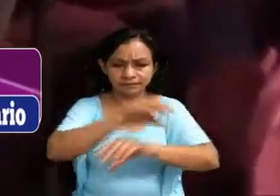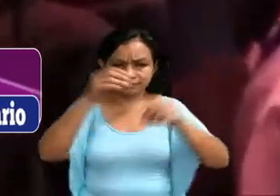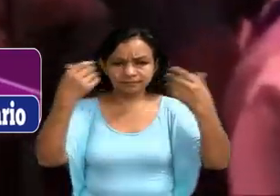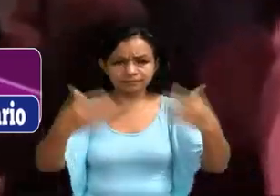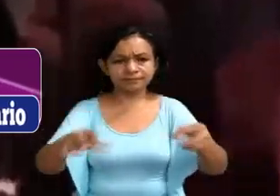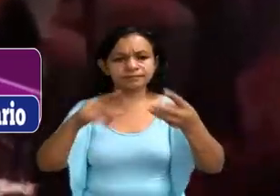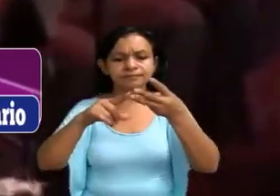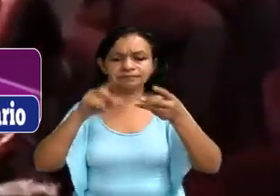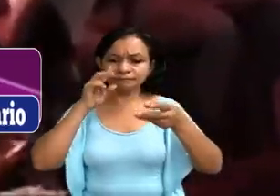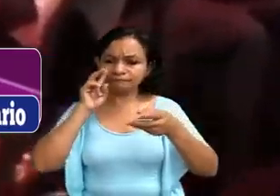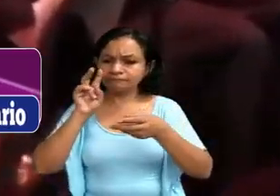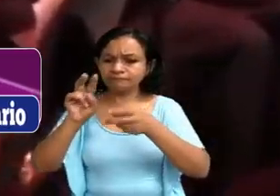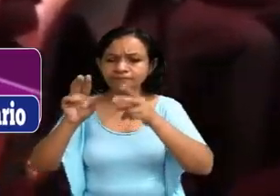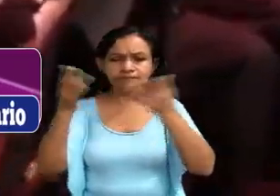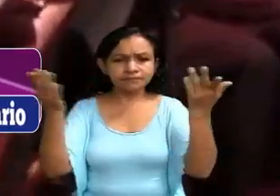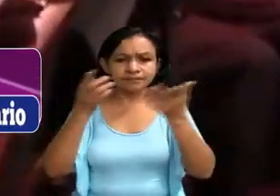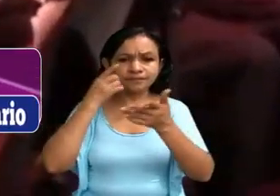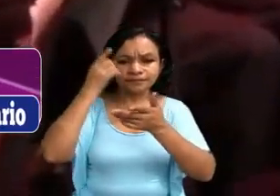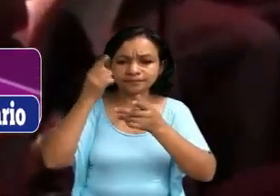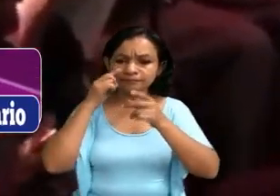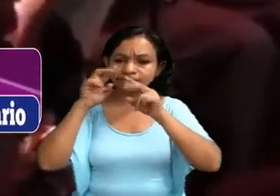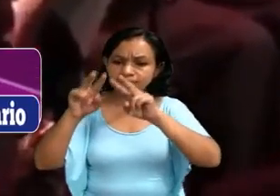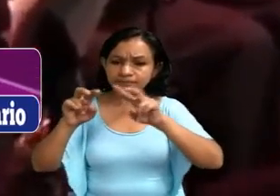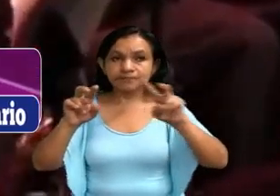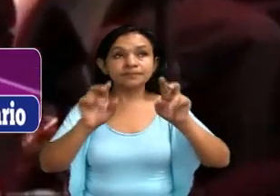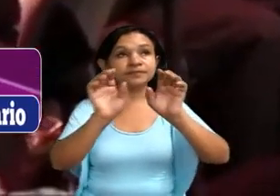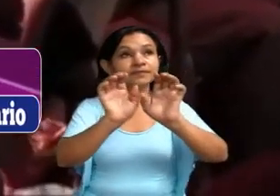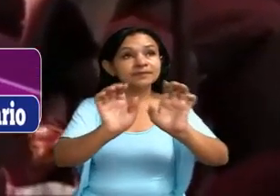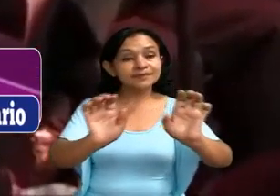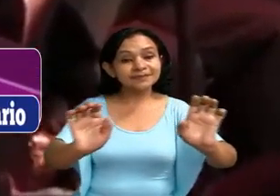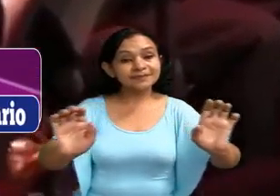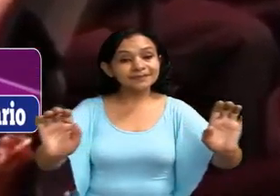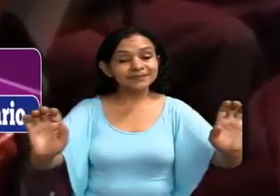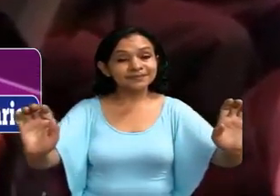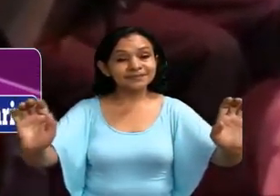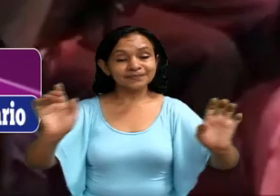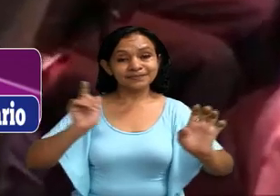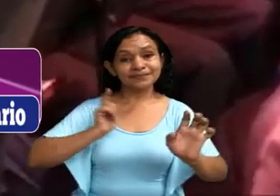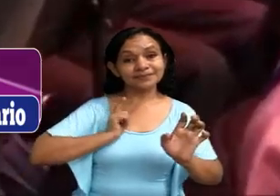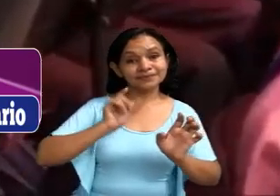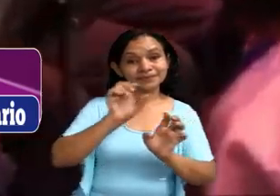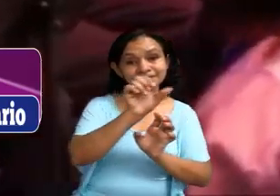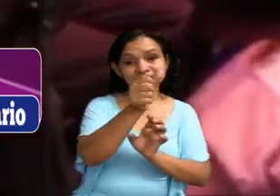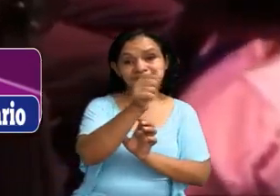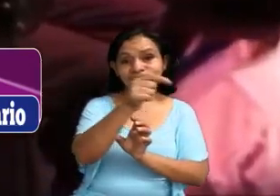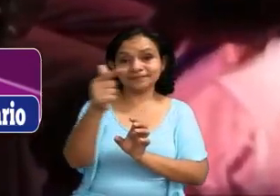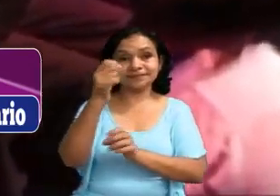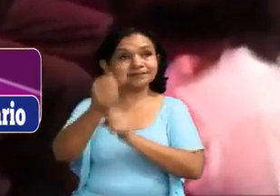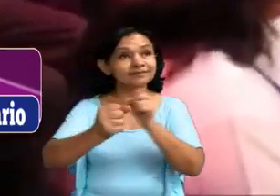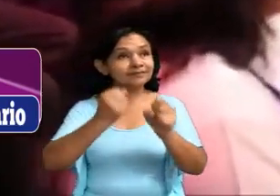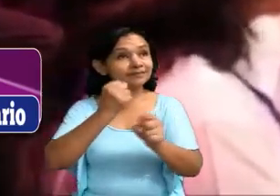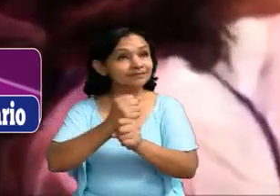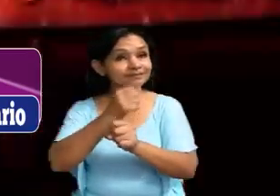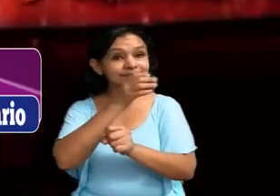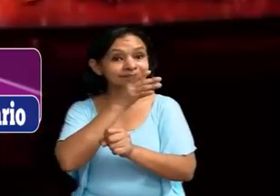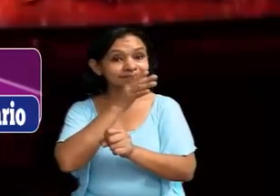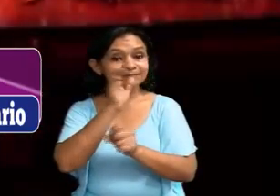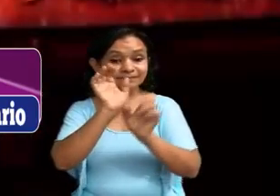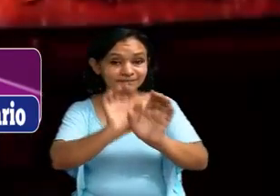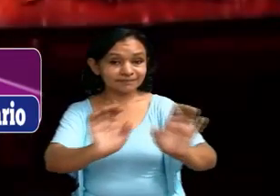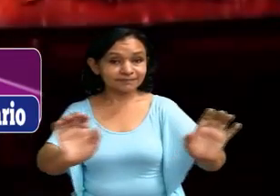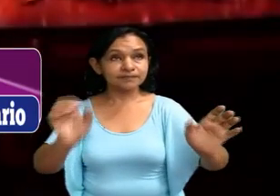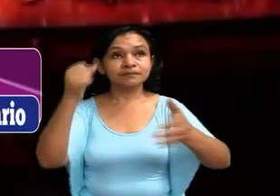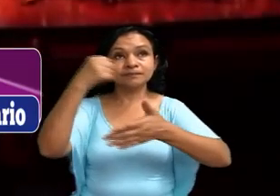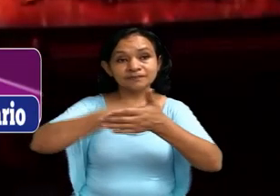andaba revisando cómo iba el avance. Miren esos niños pequeñitos que tenemos de 6, 7 años. Entonces todo ese